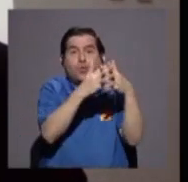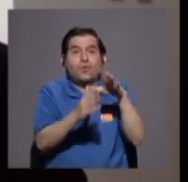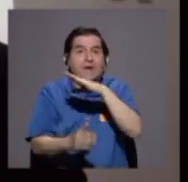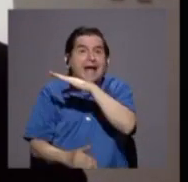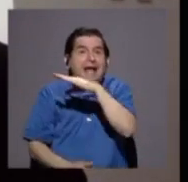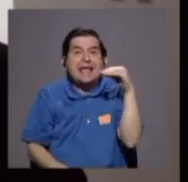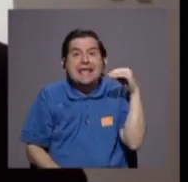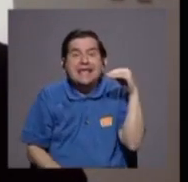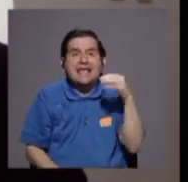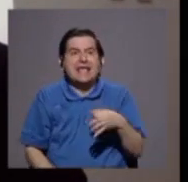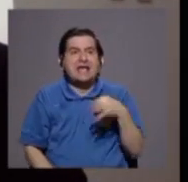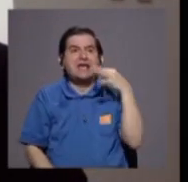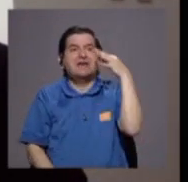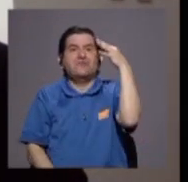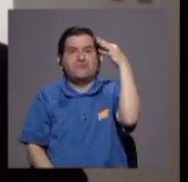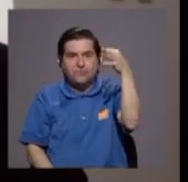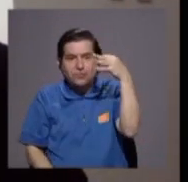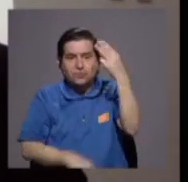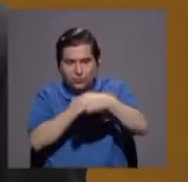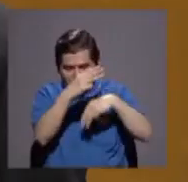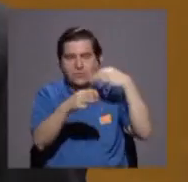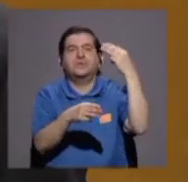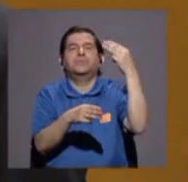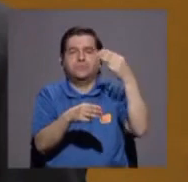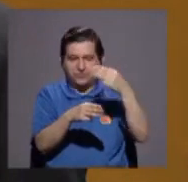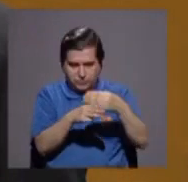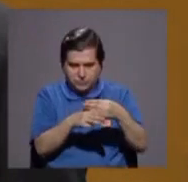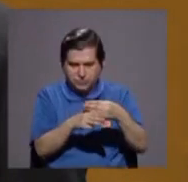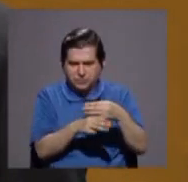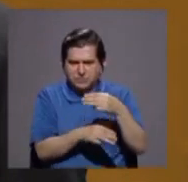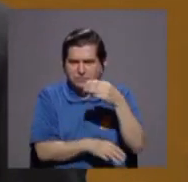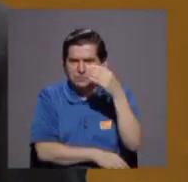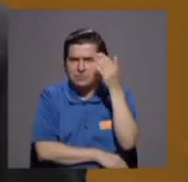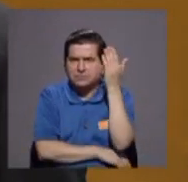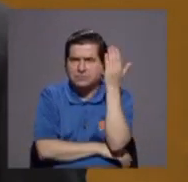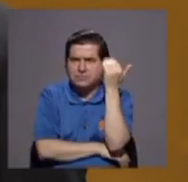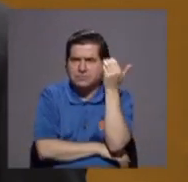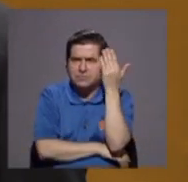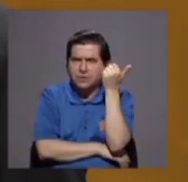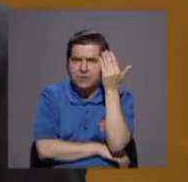y también para el futuro del mundo. ¿Por qué digo que